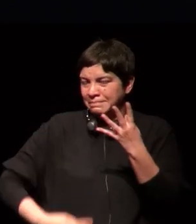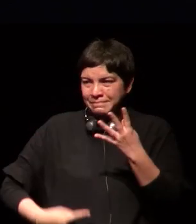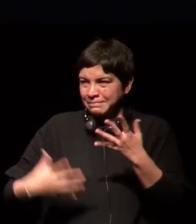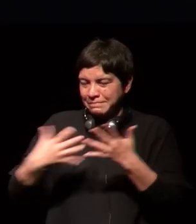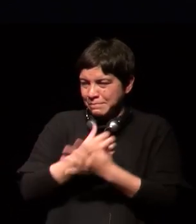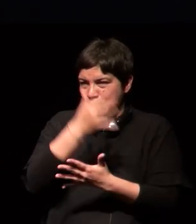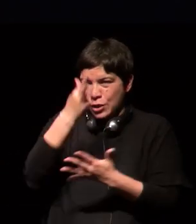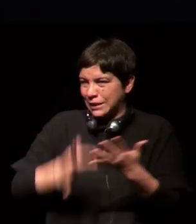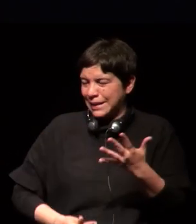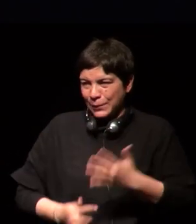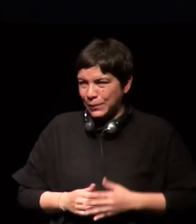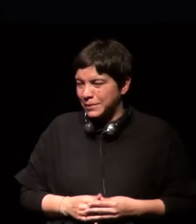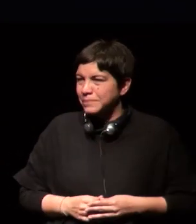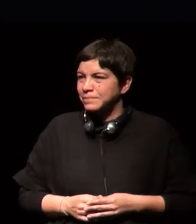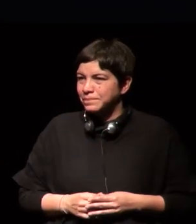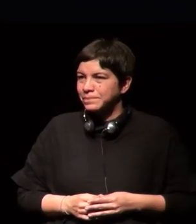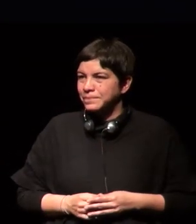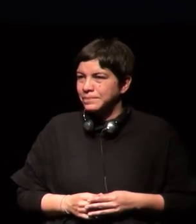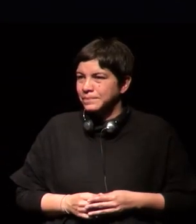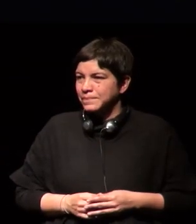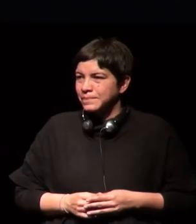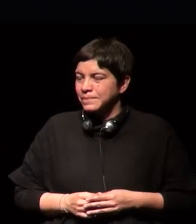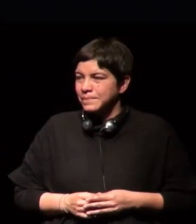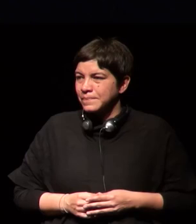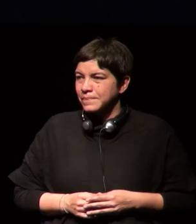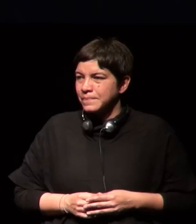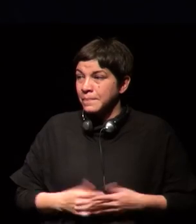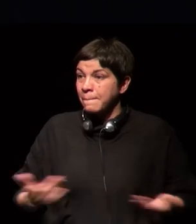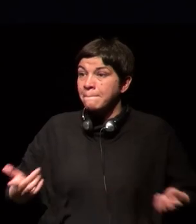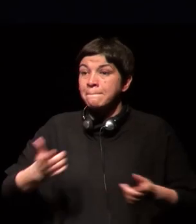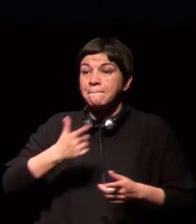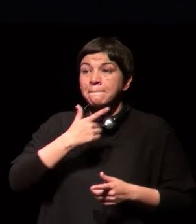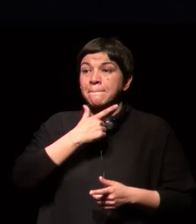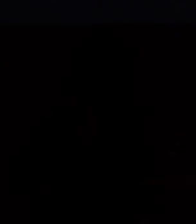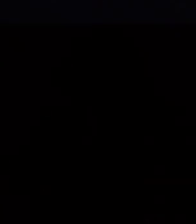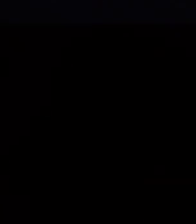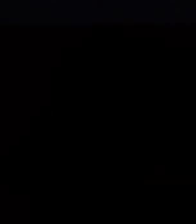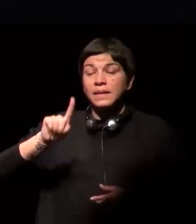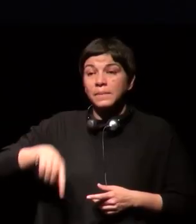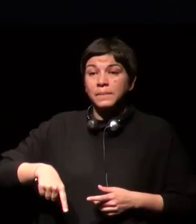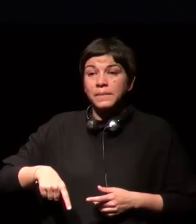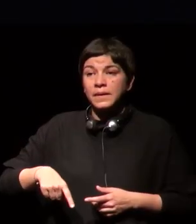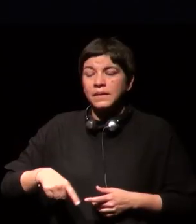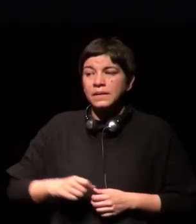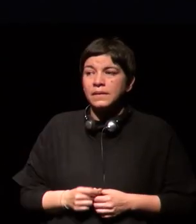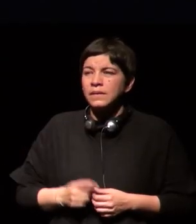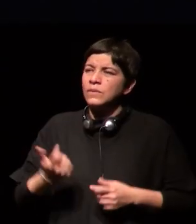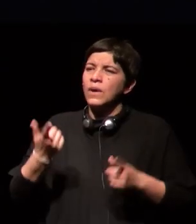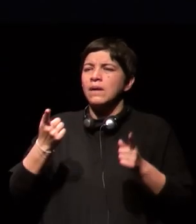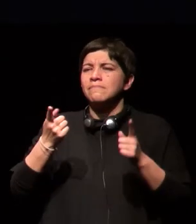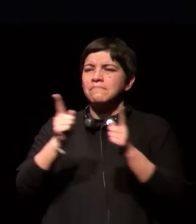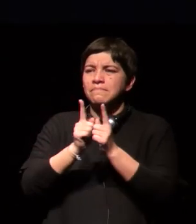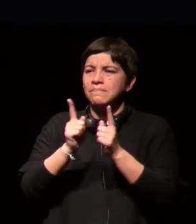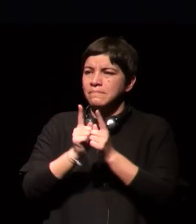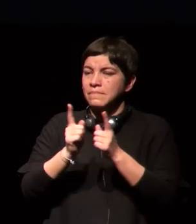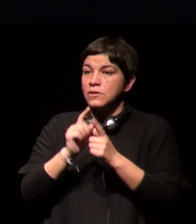escuchéis. Me gustaría simplemente hacer una pequeña mención al nombre del proyecto, que, como sabéis,